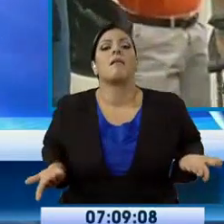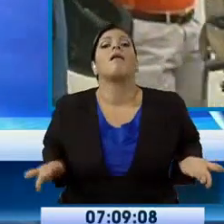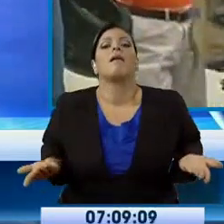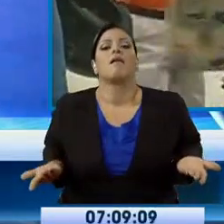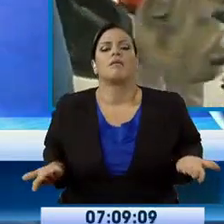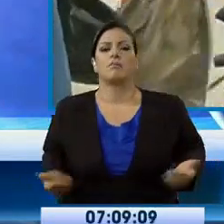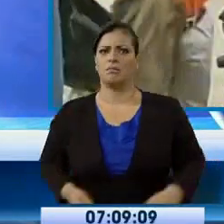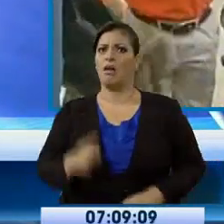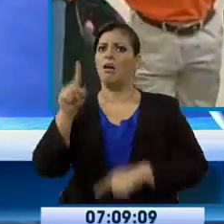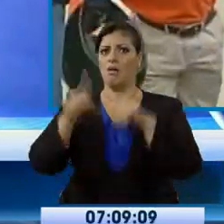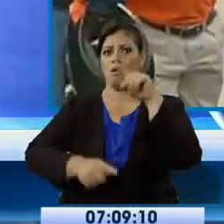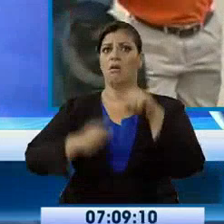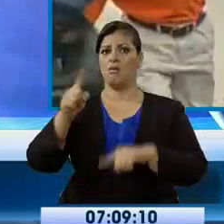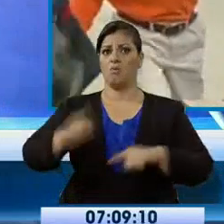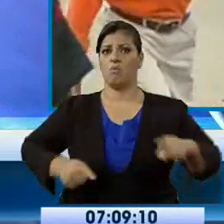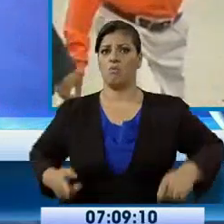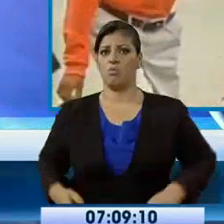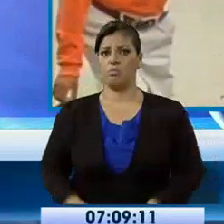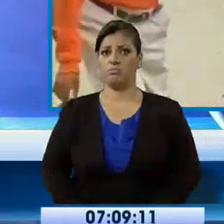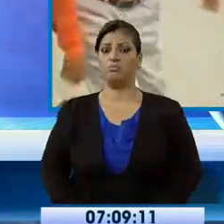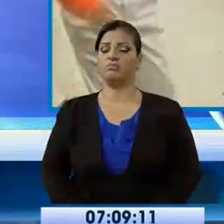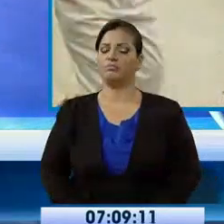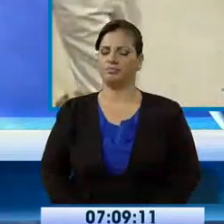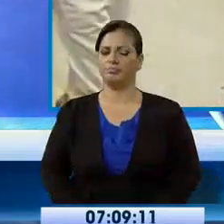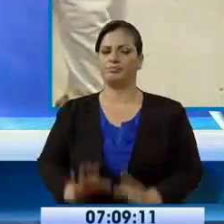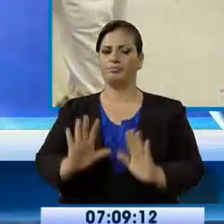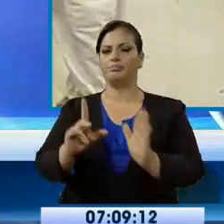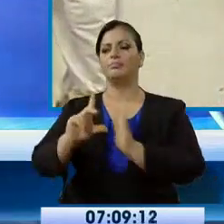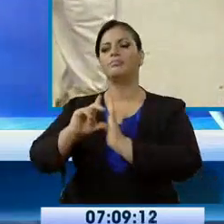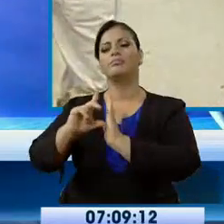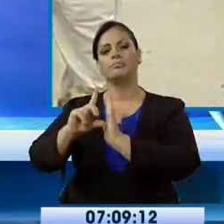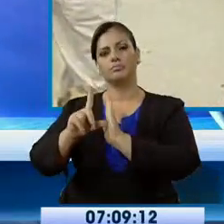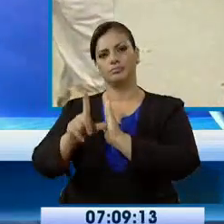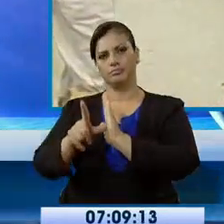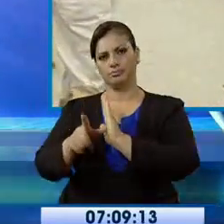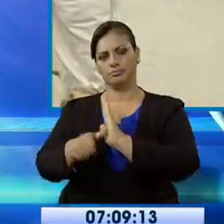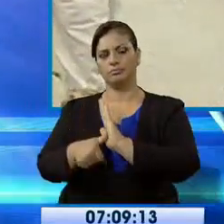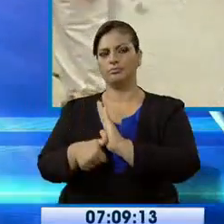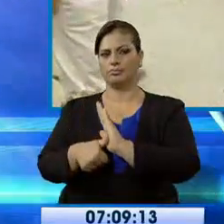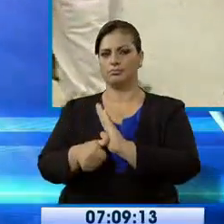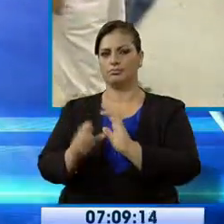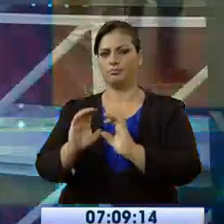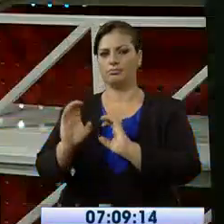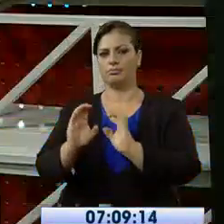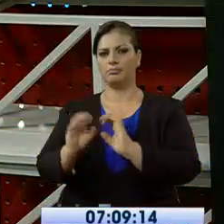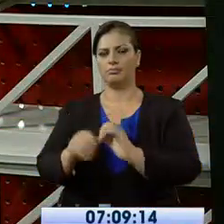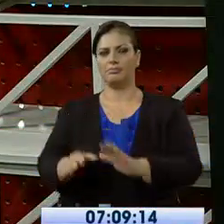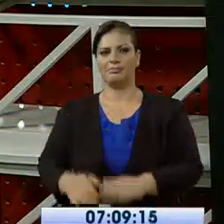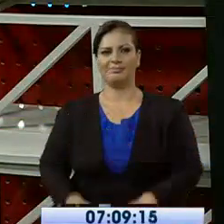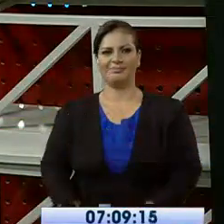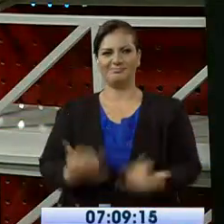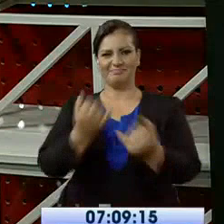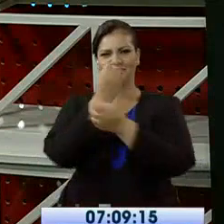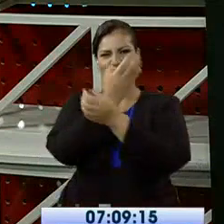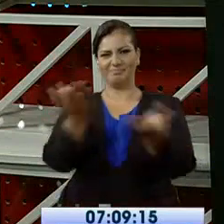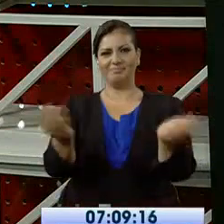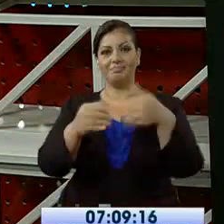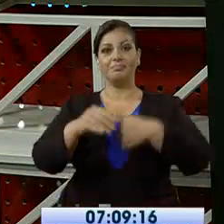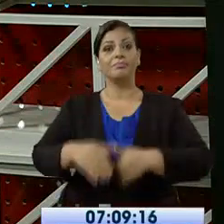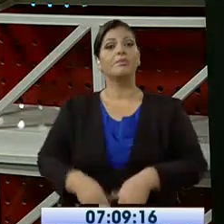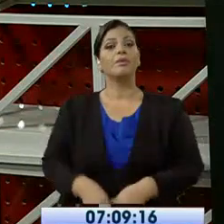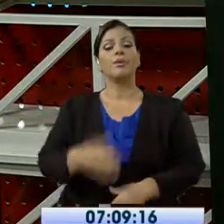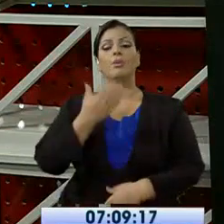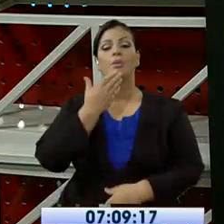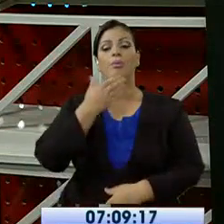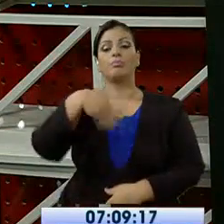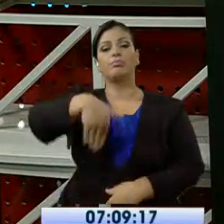tal o cual. Entonces, más adelante volveremos a conversar contigo, Jorge. Gracias por la información. Ahora los invitamos a conocer cómo está el clima en